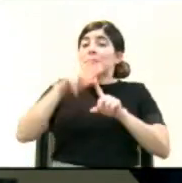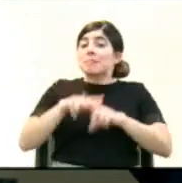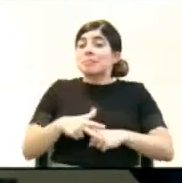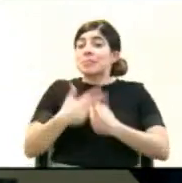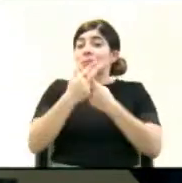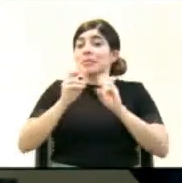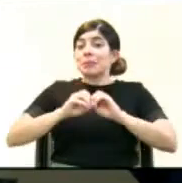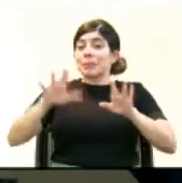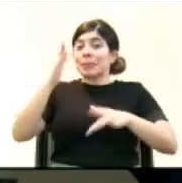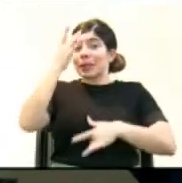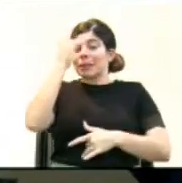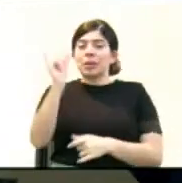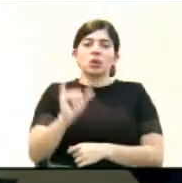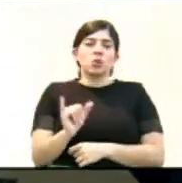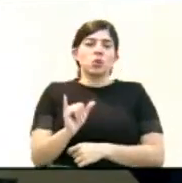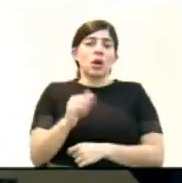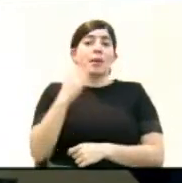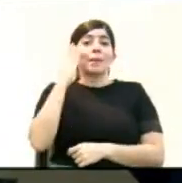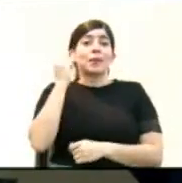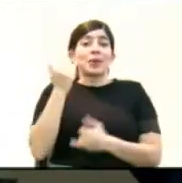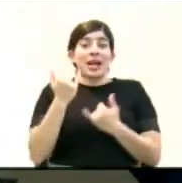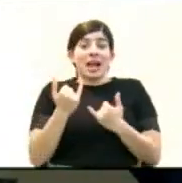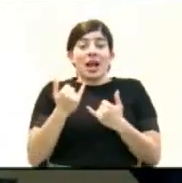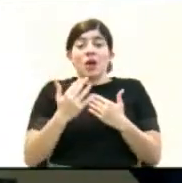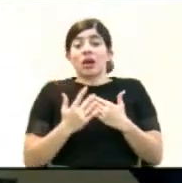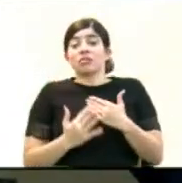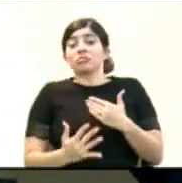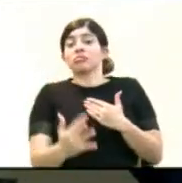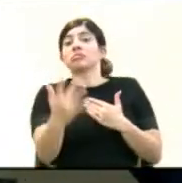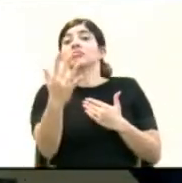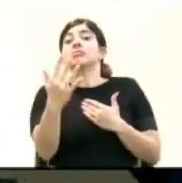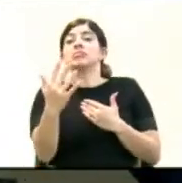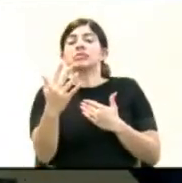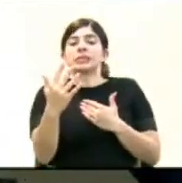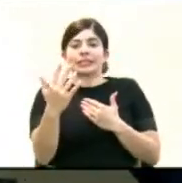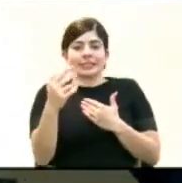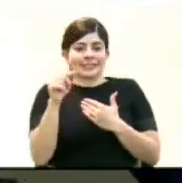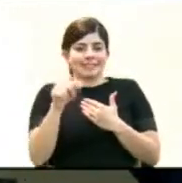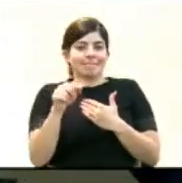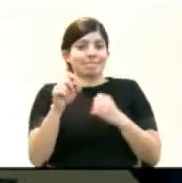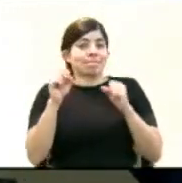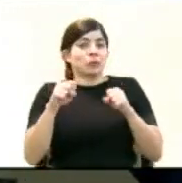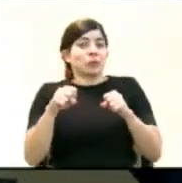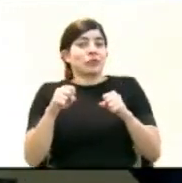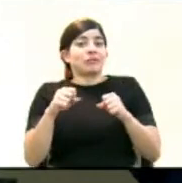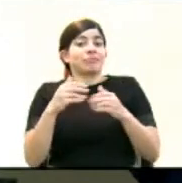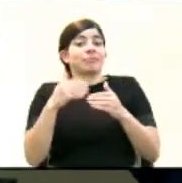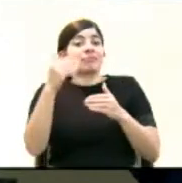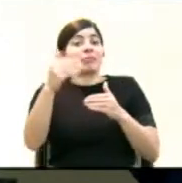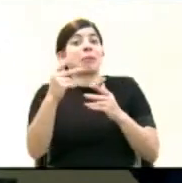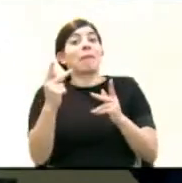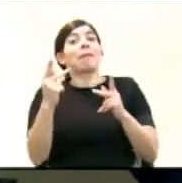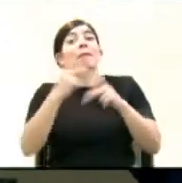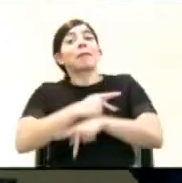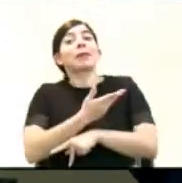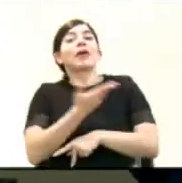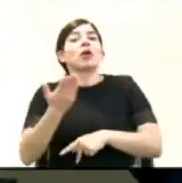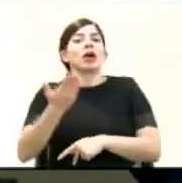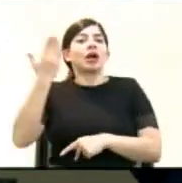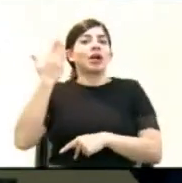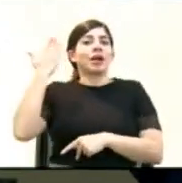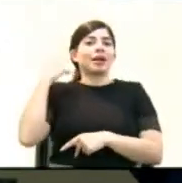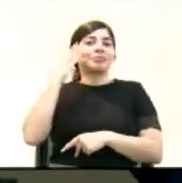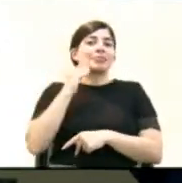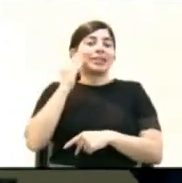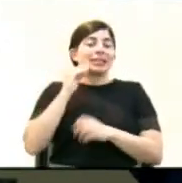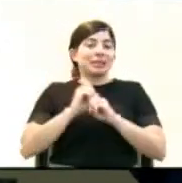pandemia. Porque lo que está por delante puede ser peor de lo que ya vivimos en esta